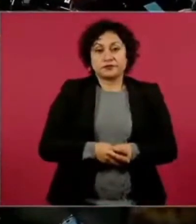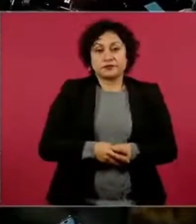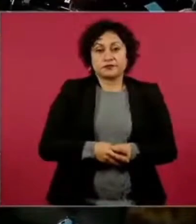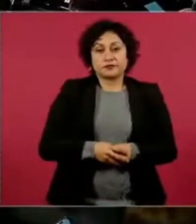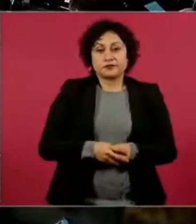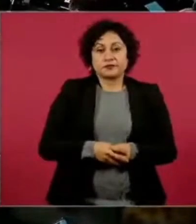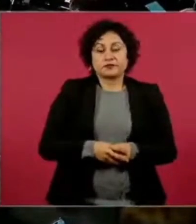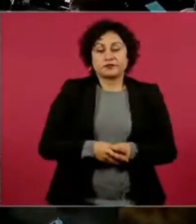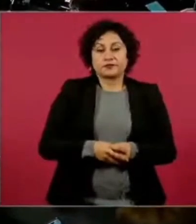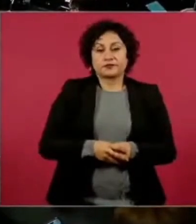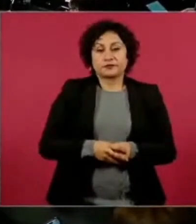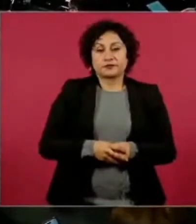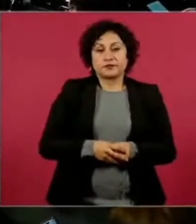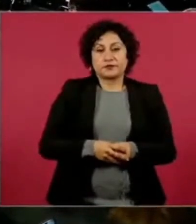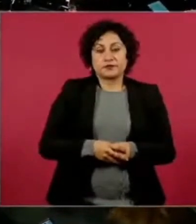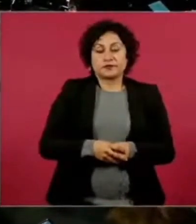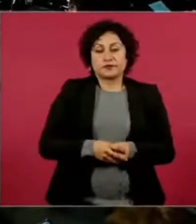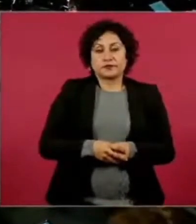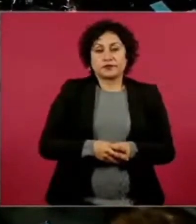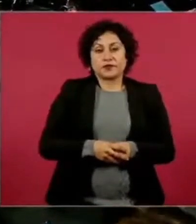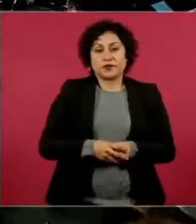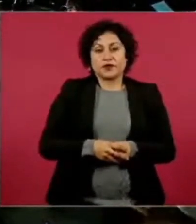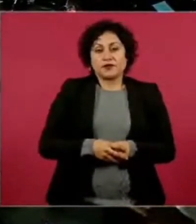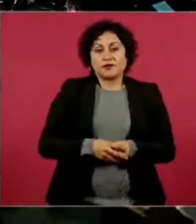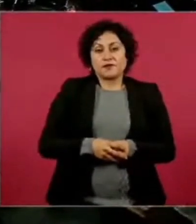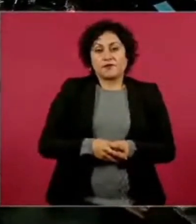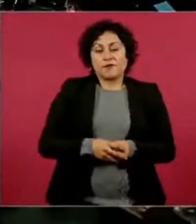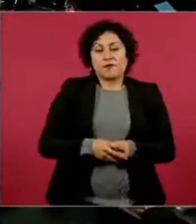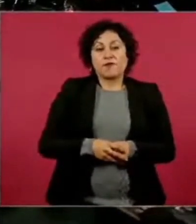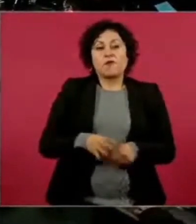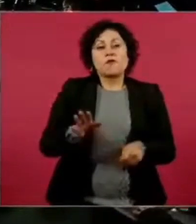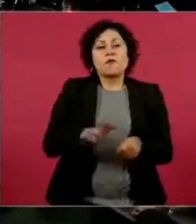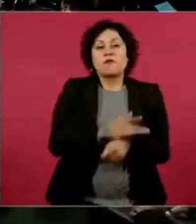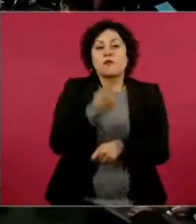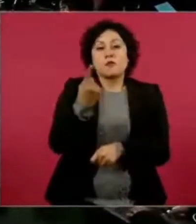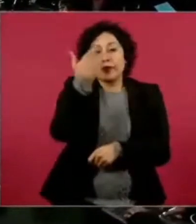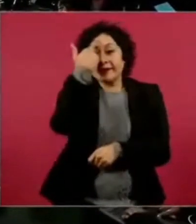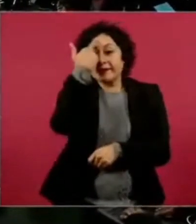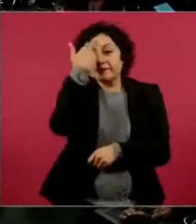porque tenían mucha capacidad de manipulación